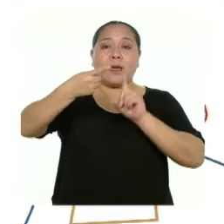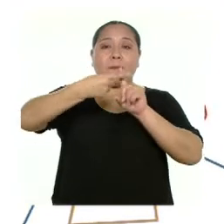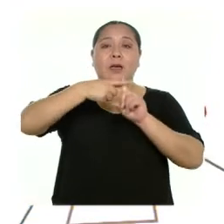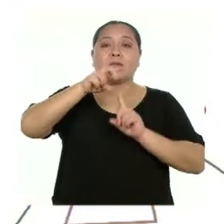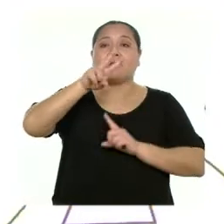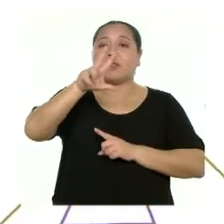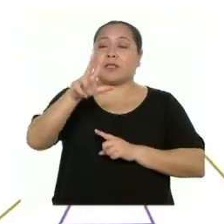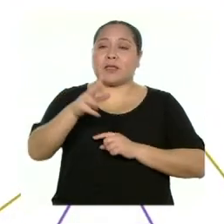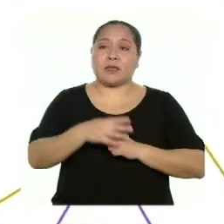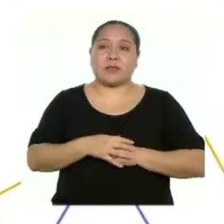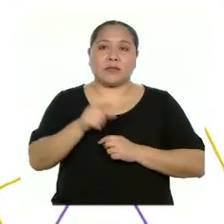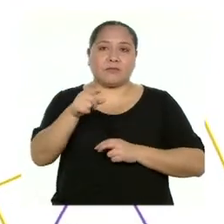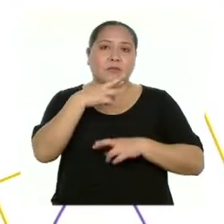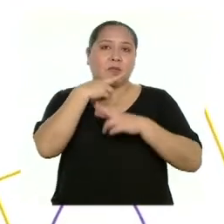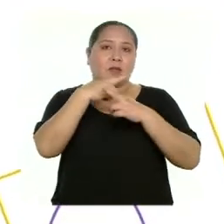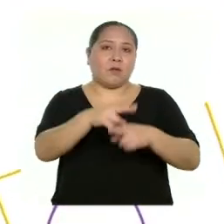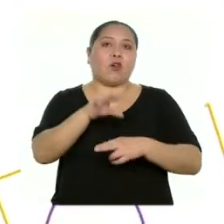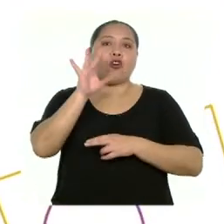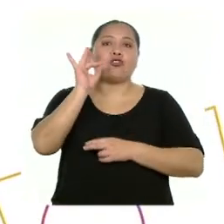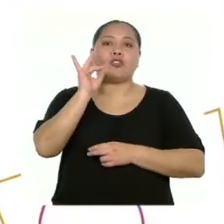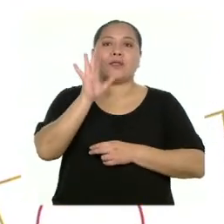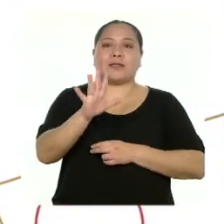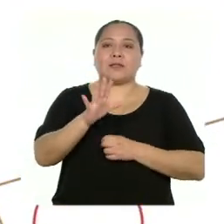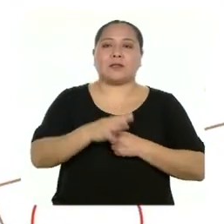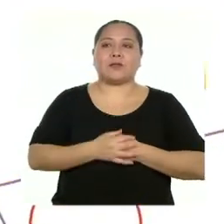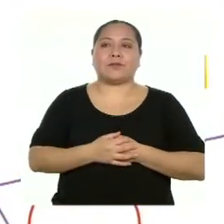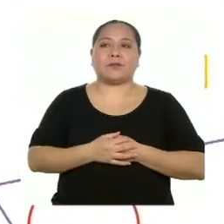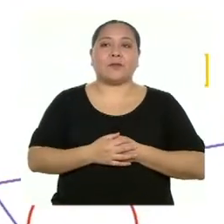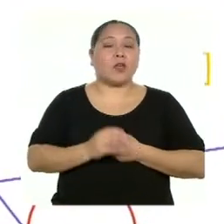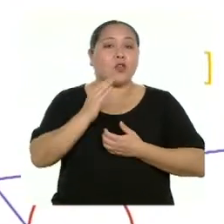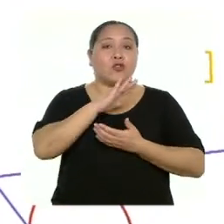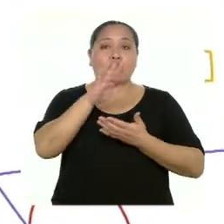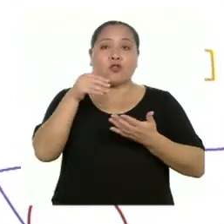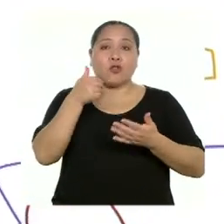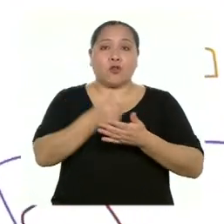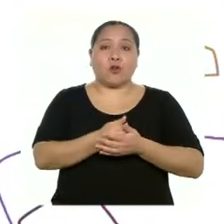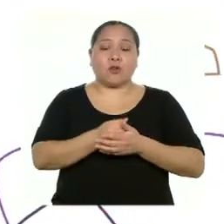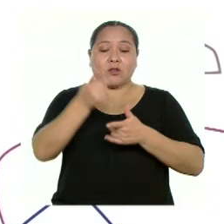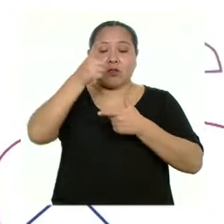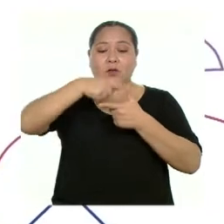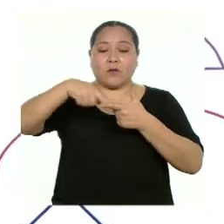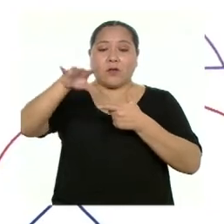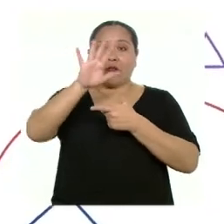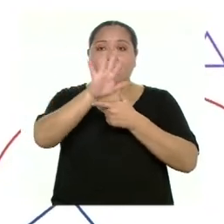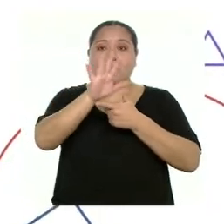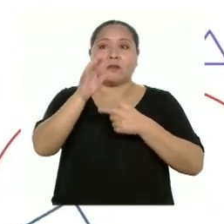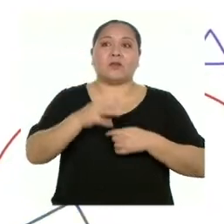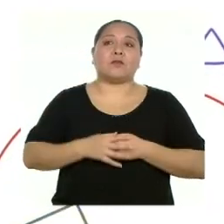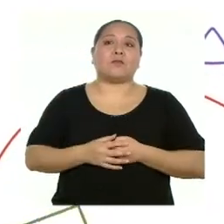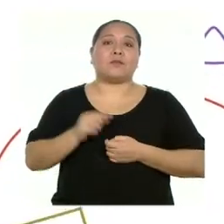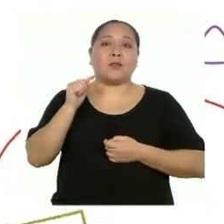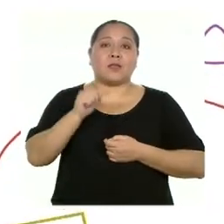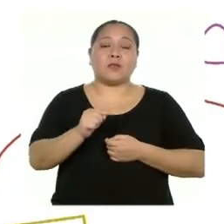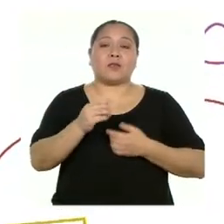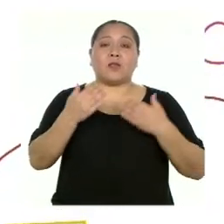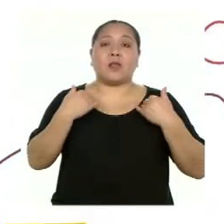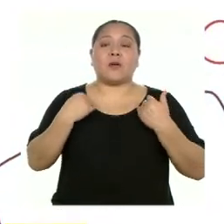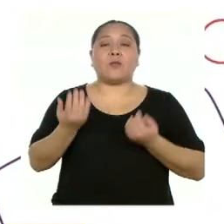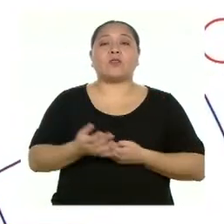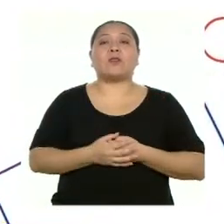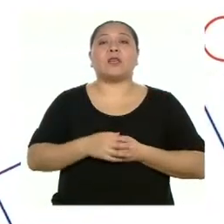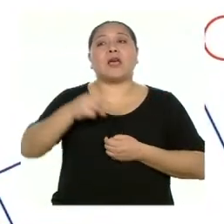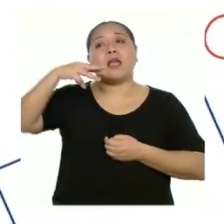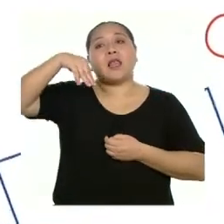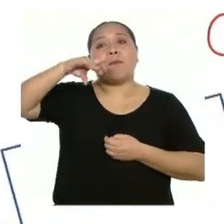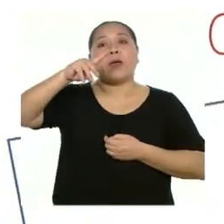23, dando como resultado 85. Todo esto dividido entre 5. Así tenemos que la media